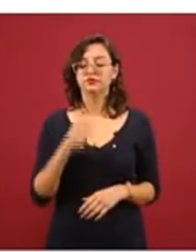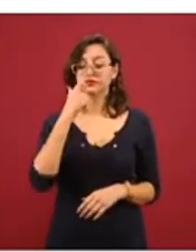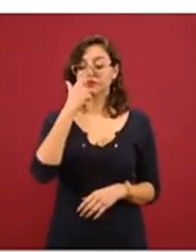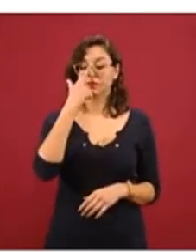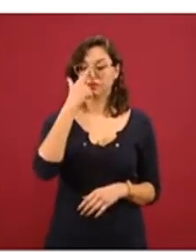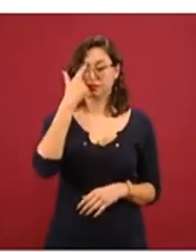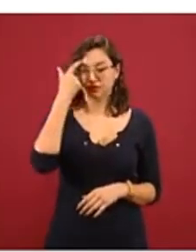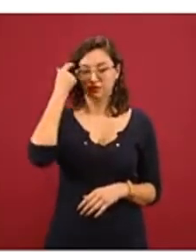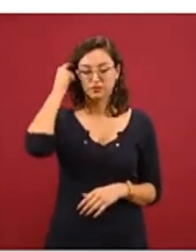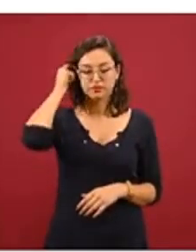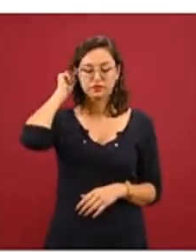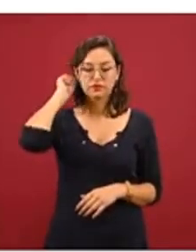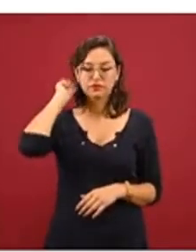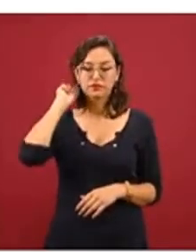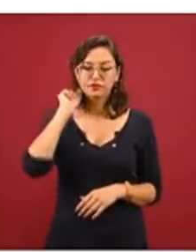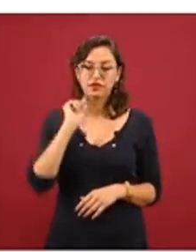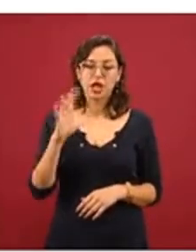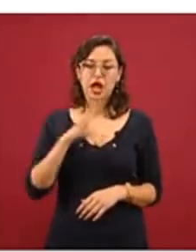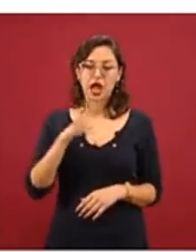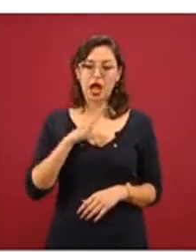corte de hoy, son